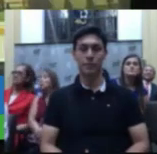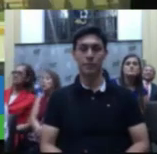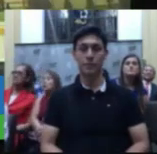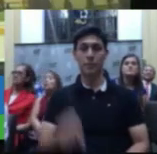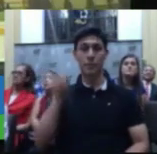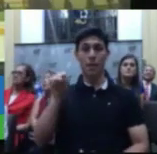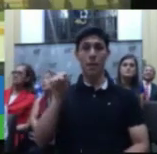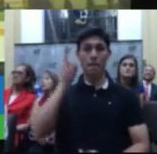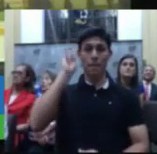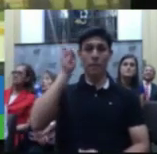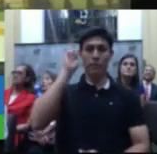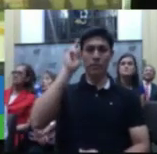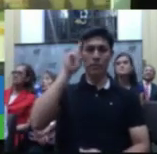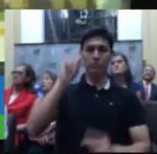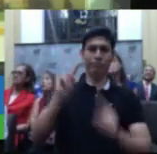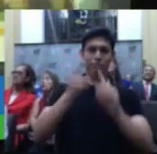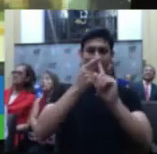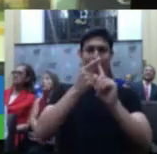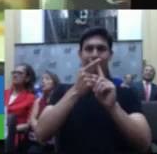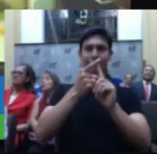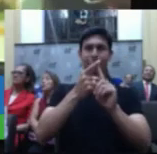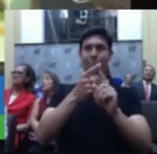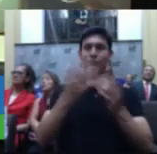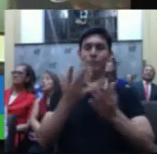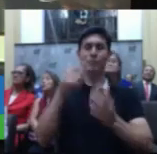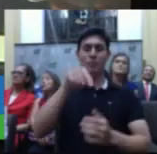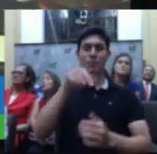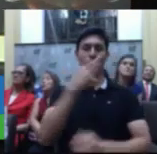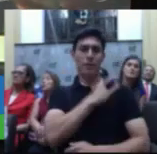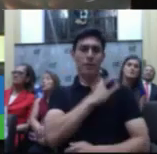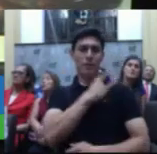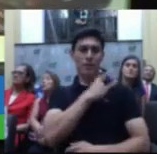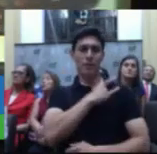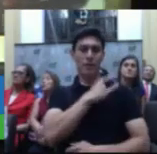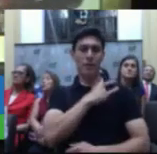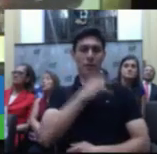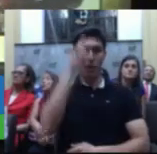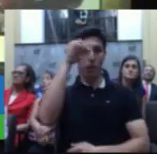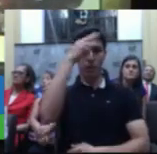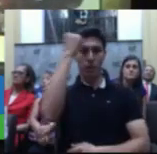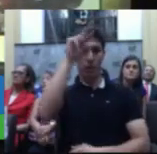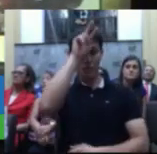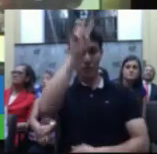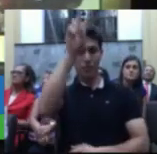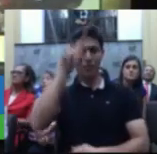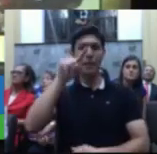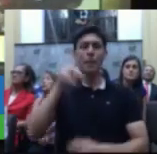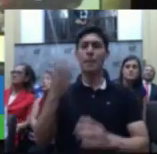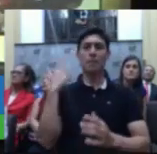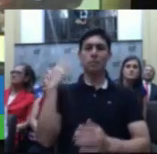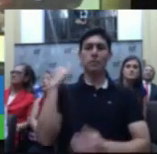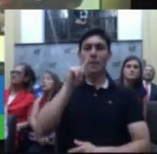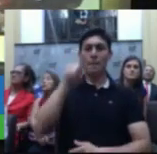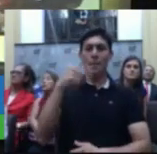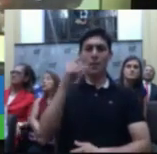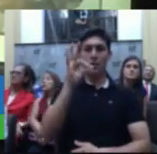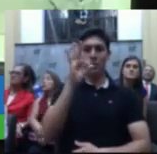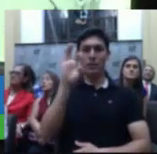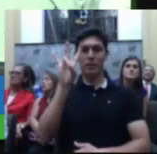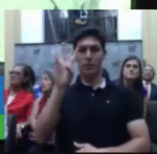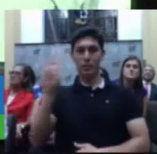Profesor principal del Departamento de Derecho de la Pontificia Universidad Católica del Perú desde 1972 hasta la